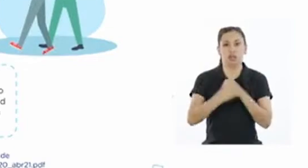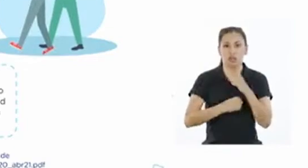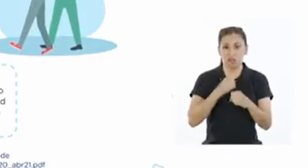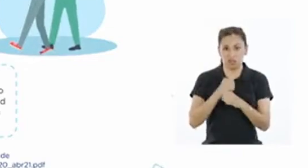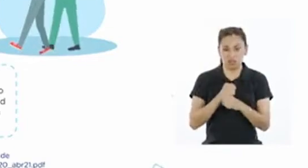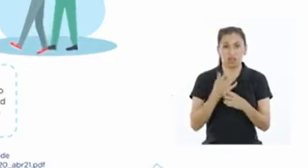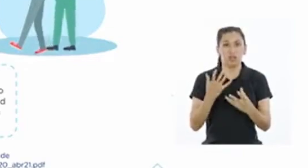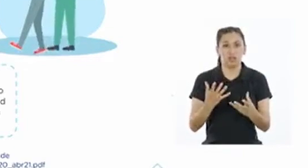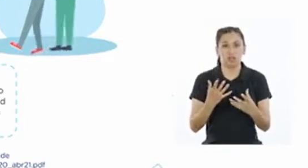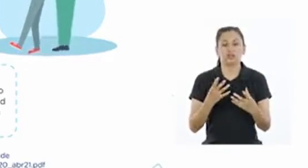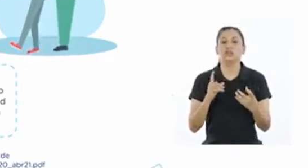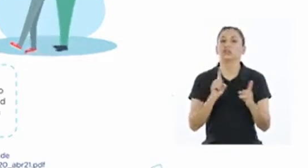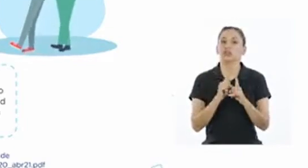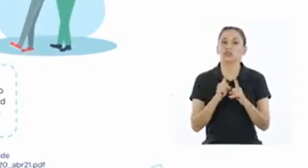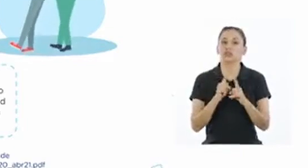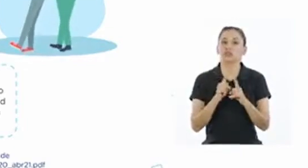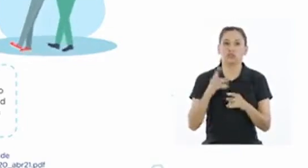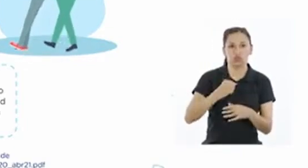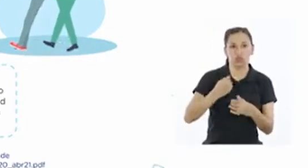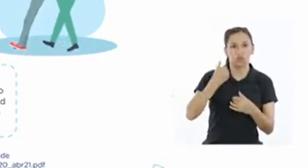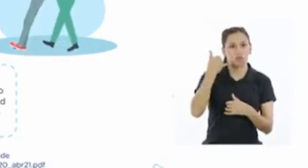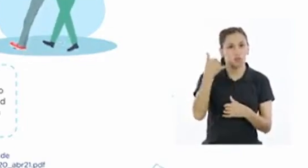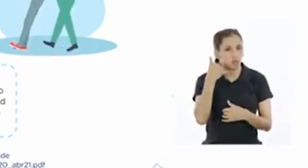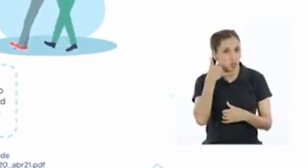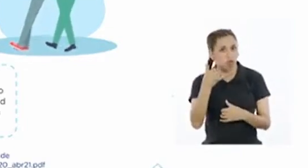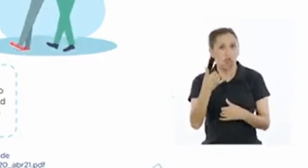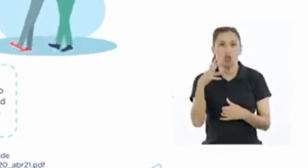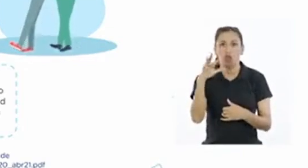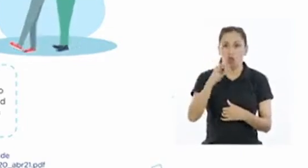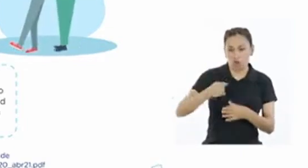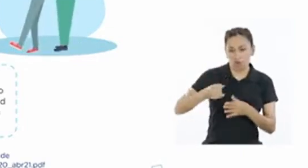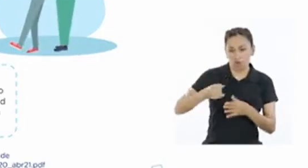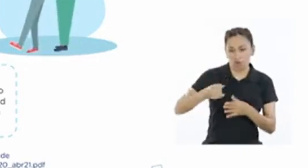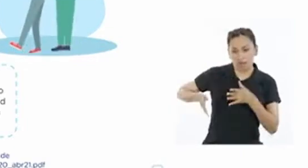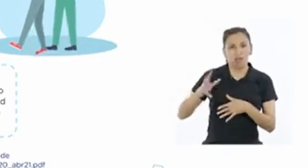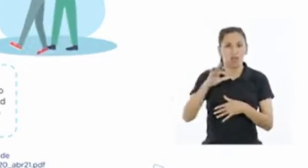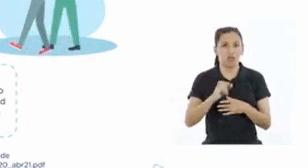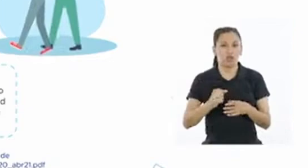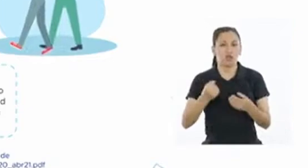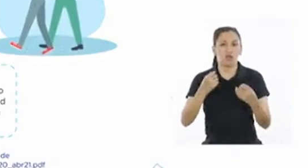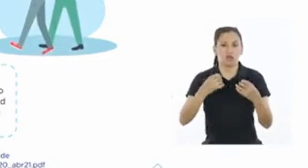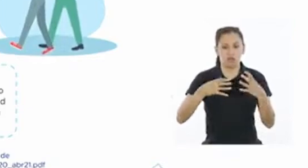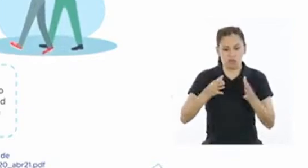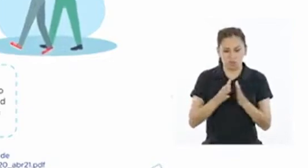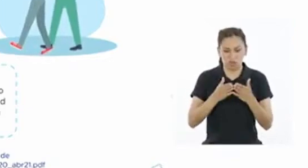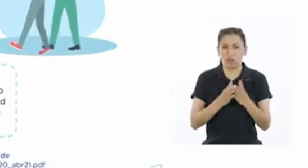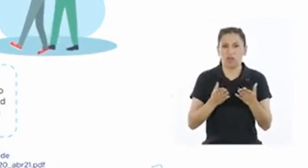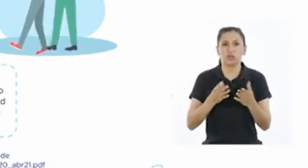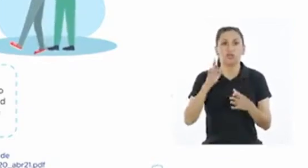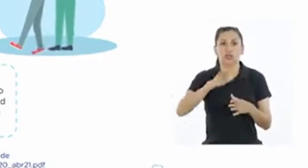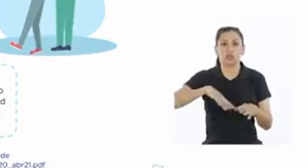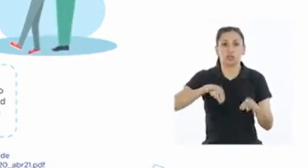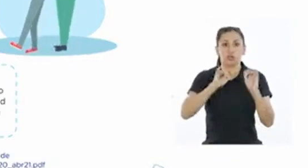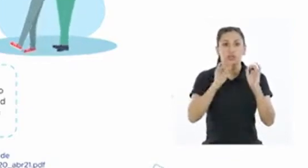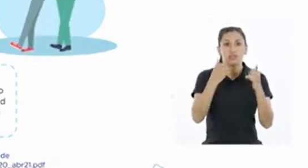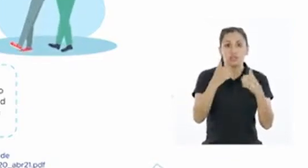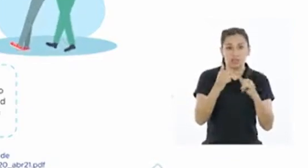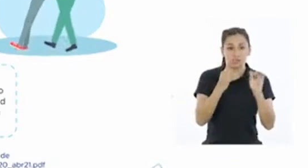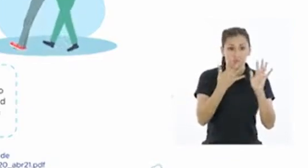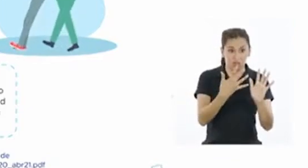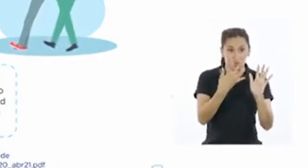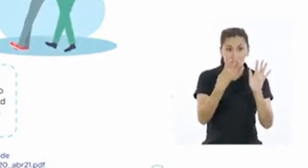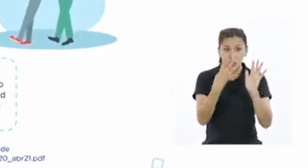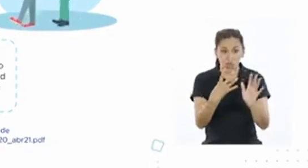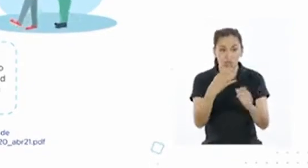es el robo de dinero, cartera, celular. 9 de cada 100 habitantes son víctimas de